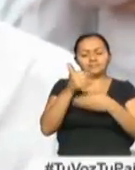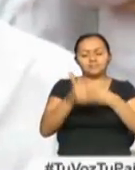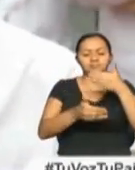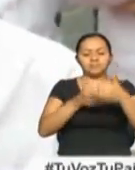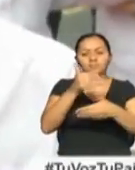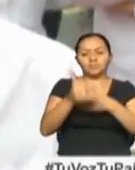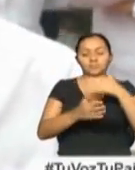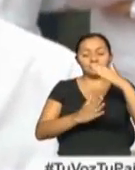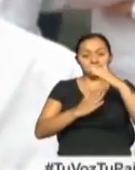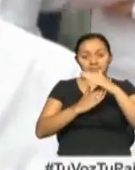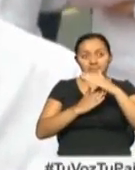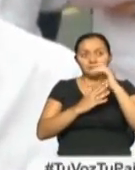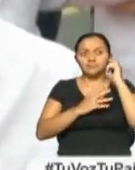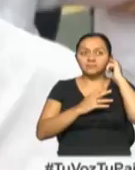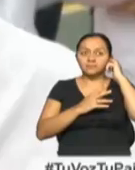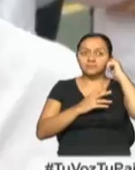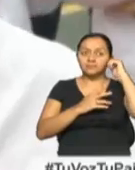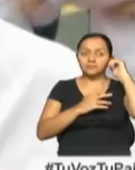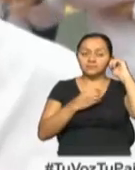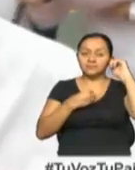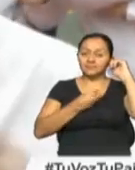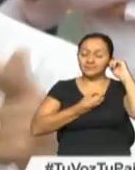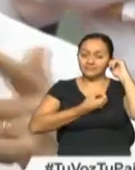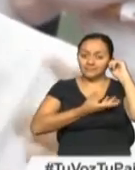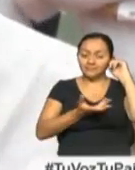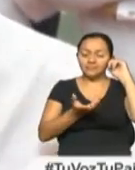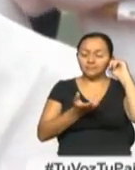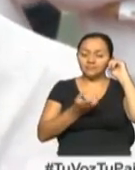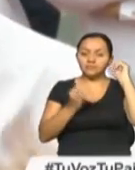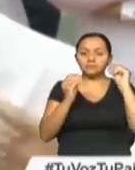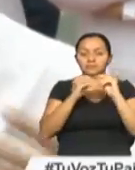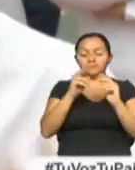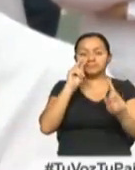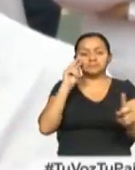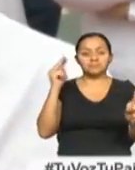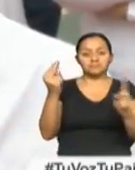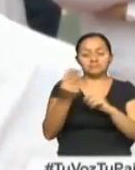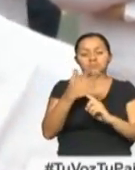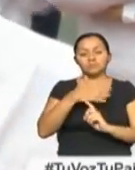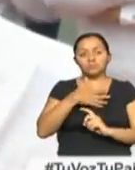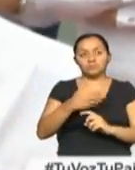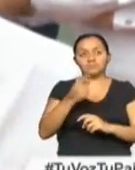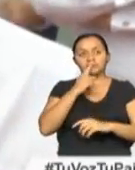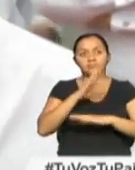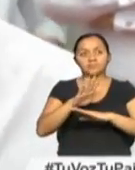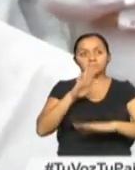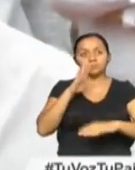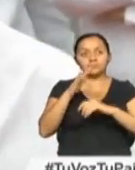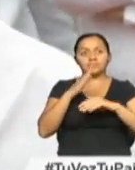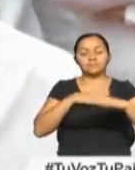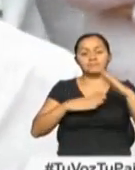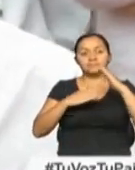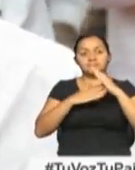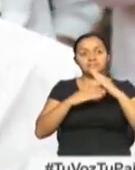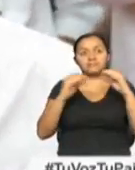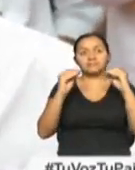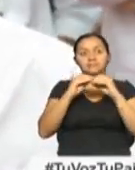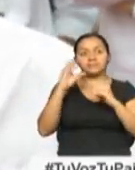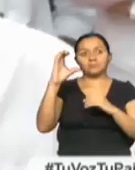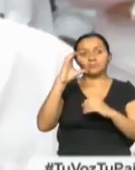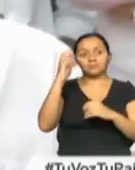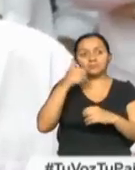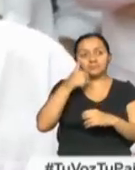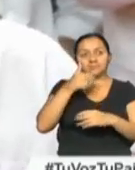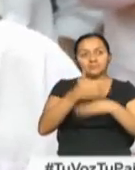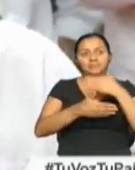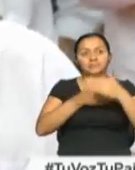de paz, su generosidad, su visión, su compromiso con la paz de la región y la paz de Colombia es